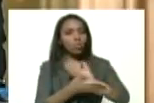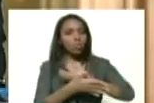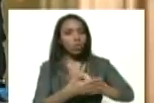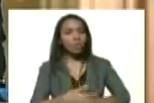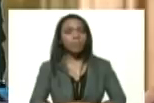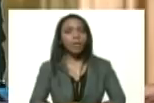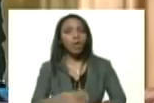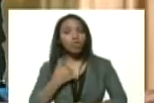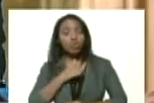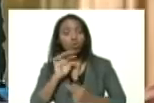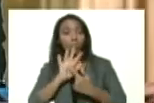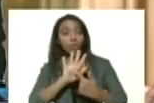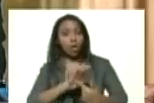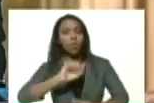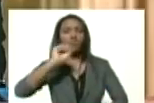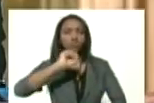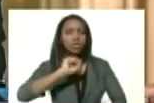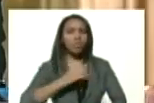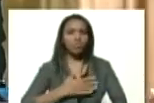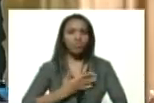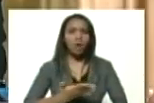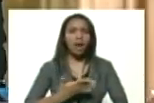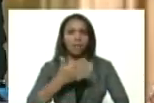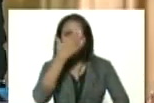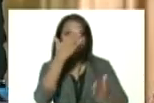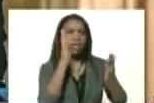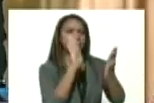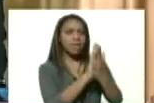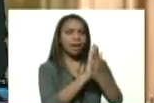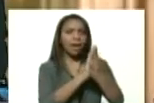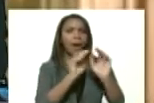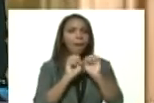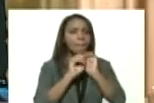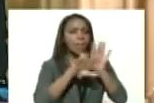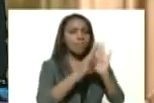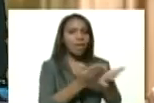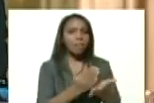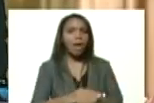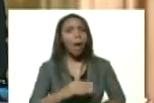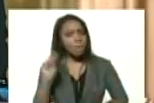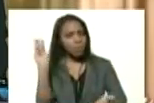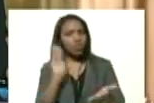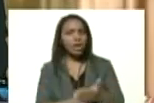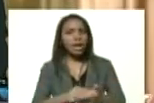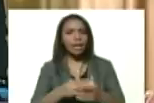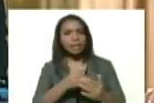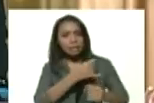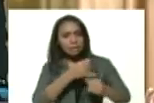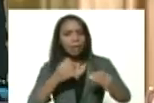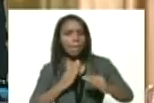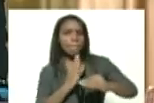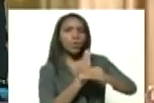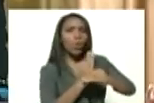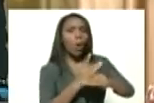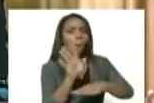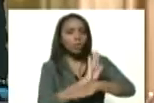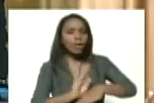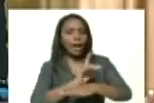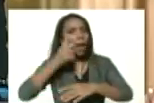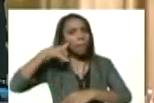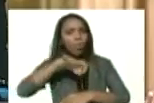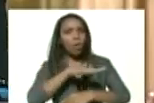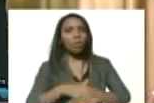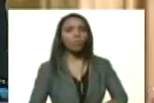hemos demostrado que si se puede enfrentar la pandemia poner una raya proteger a nuestro pueblo